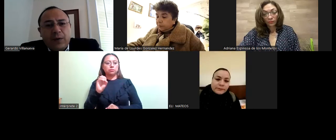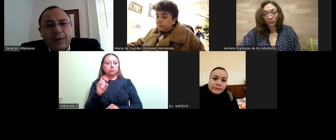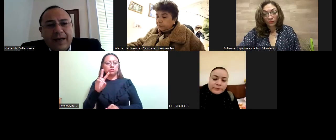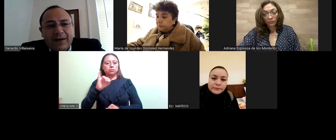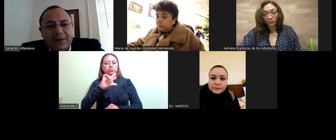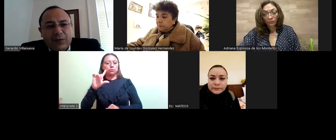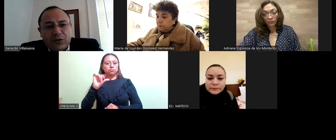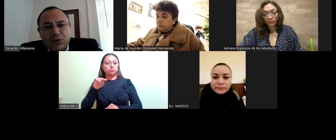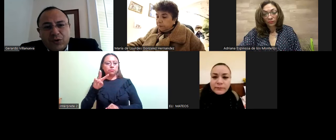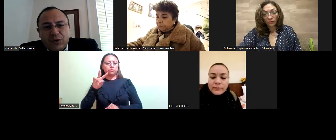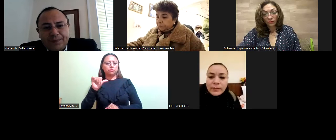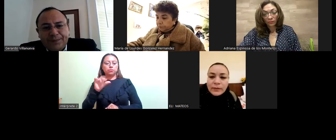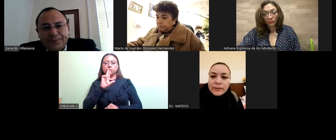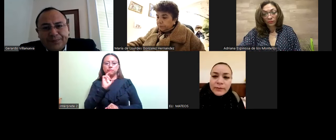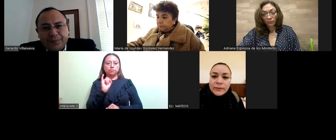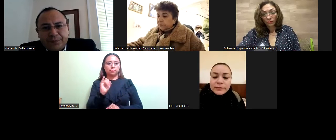Gerardo Villanueva, a favor.